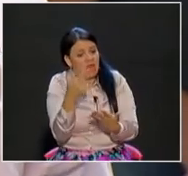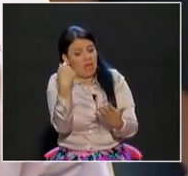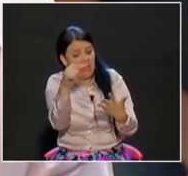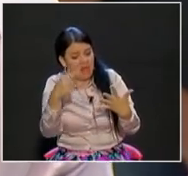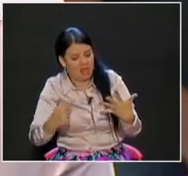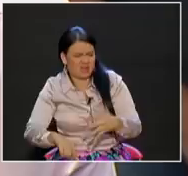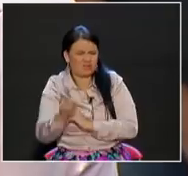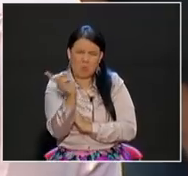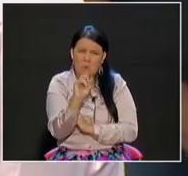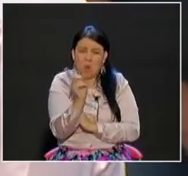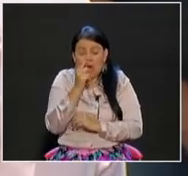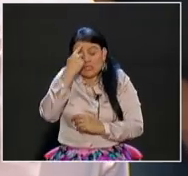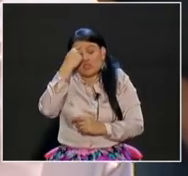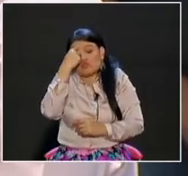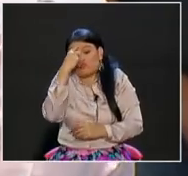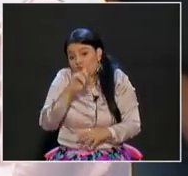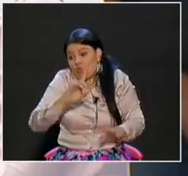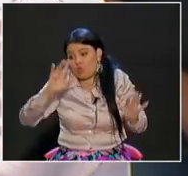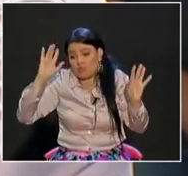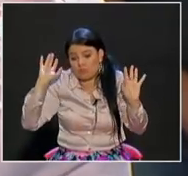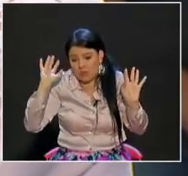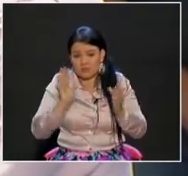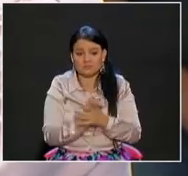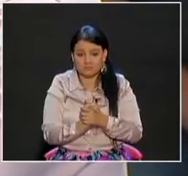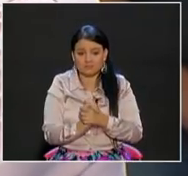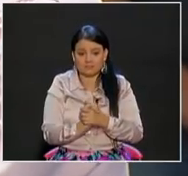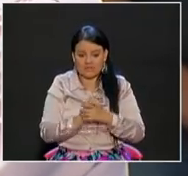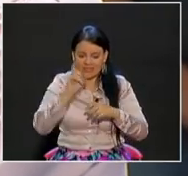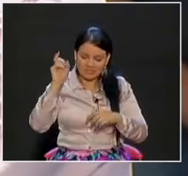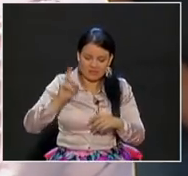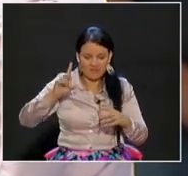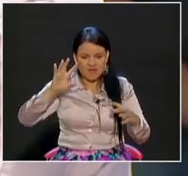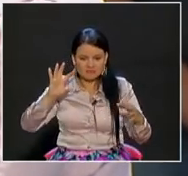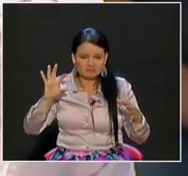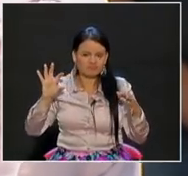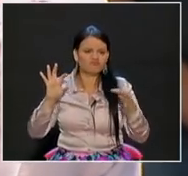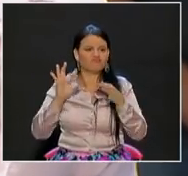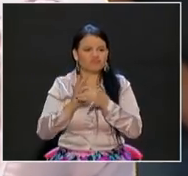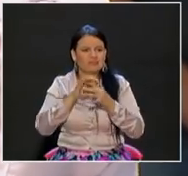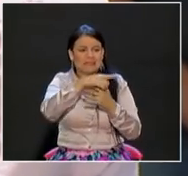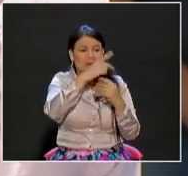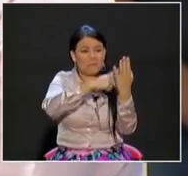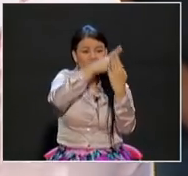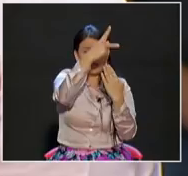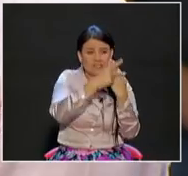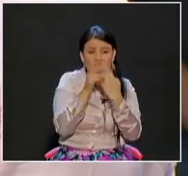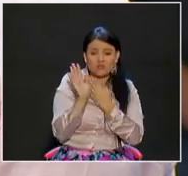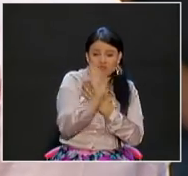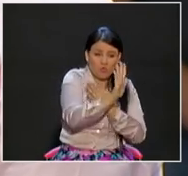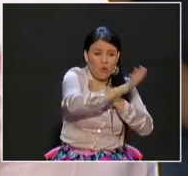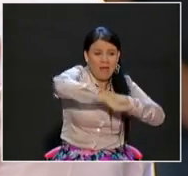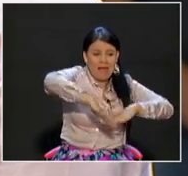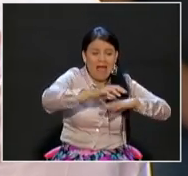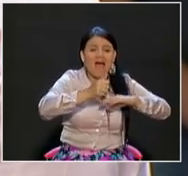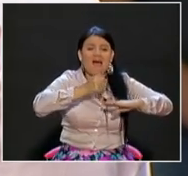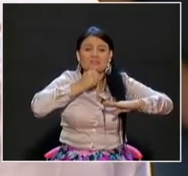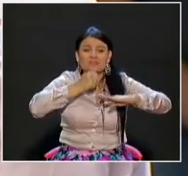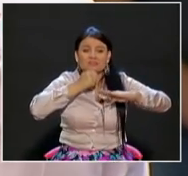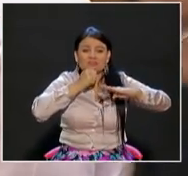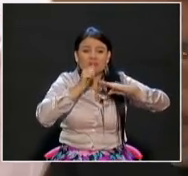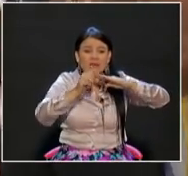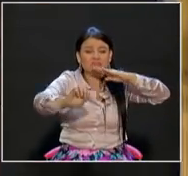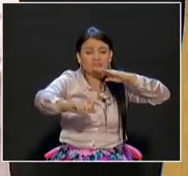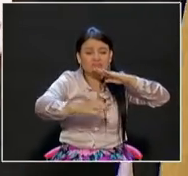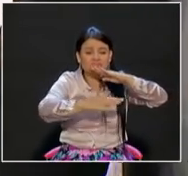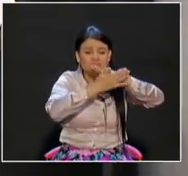y hay apoyo lo que dice iván mauricio tenemos que unirnos alrededor del proyecto para sacar adelante ayrton candidato felipe para